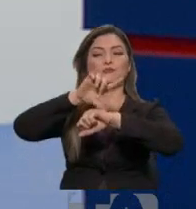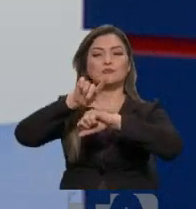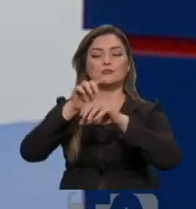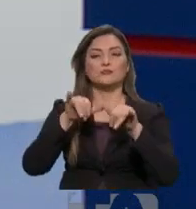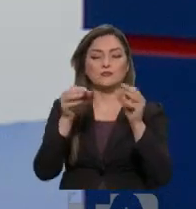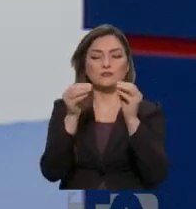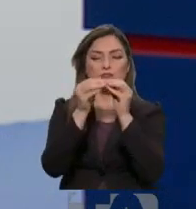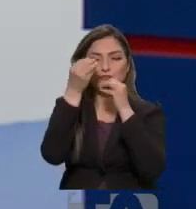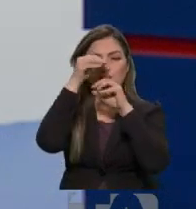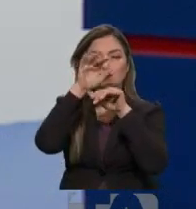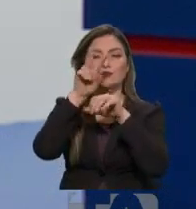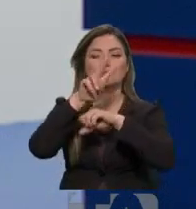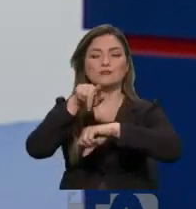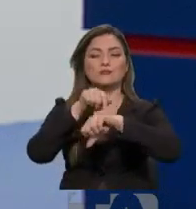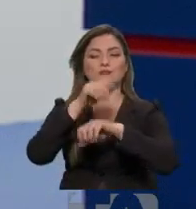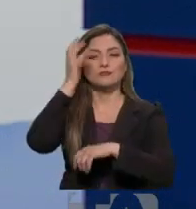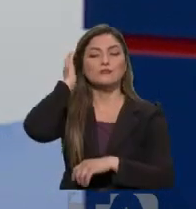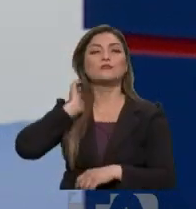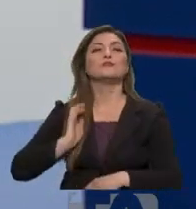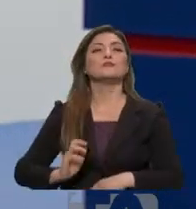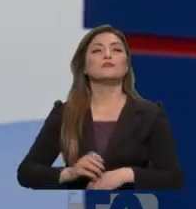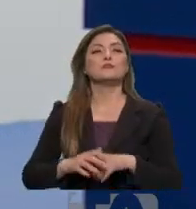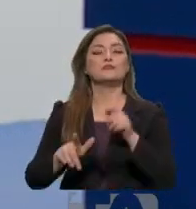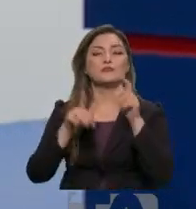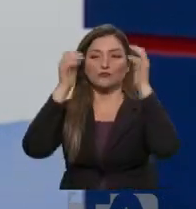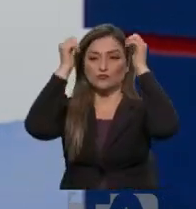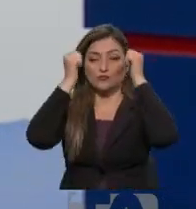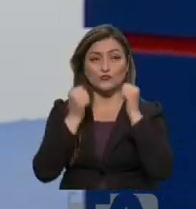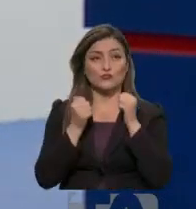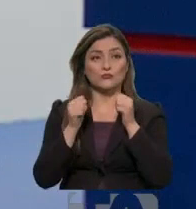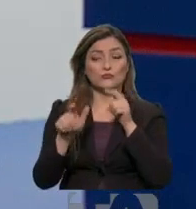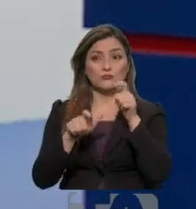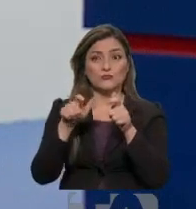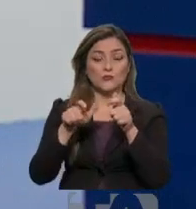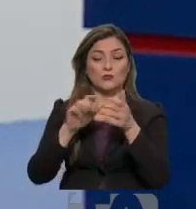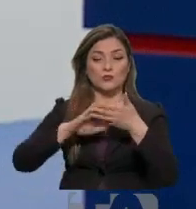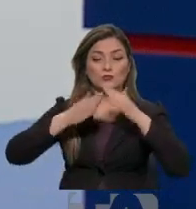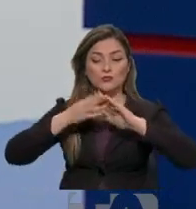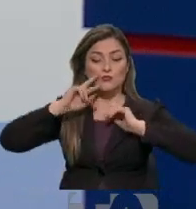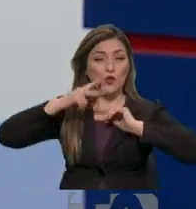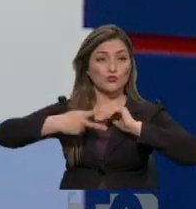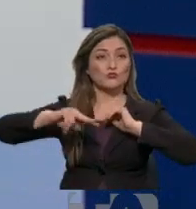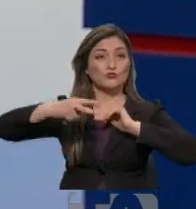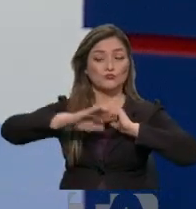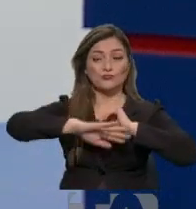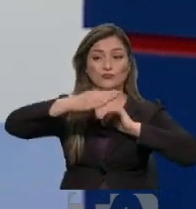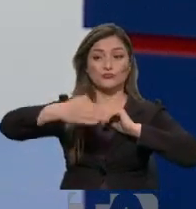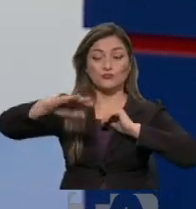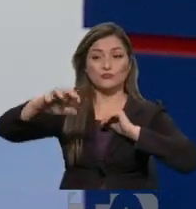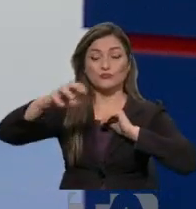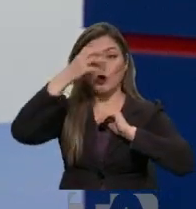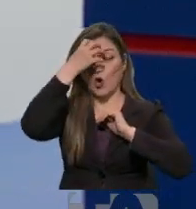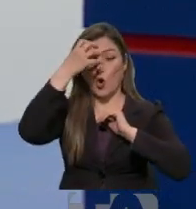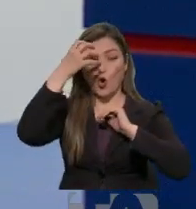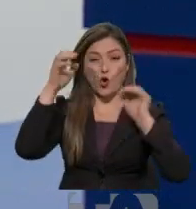Seguimos informando en 24 horas y les contamos que encapuchados y comuneros de comunidades Shuar, ubicadas en la cordillera del Cóndor, incendiaron